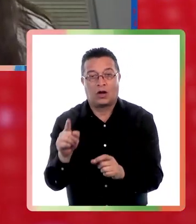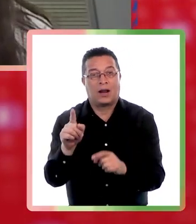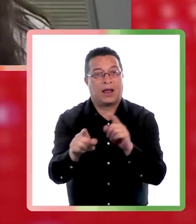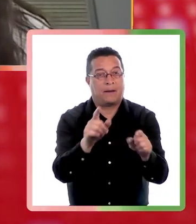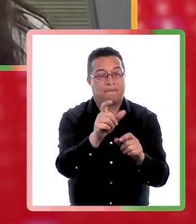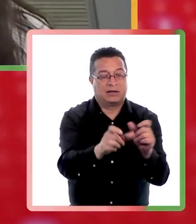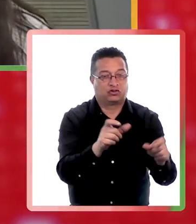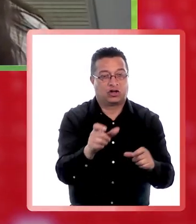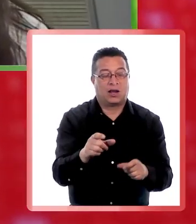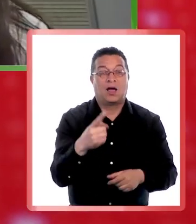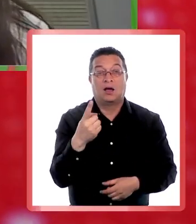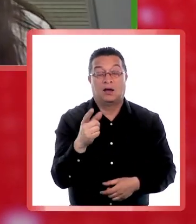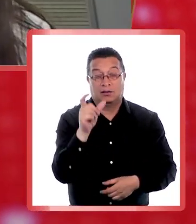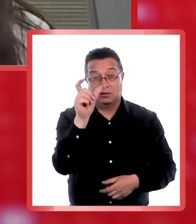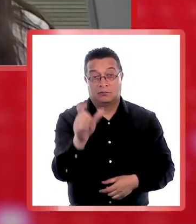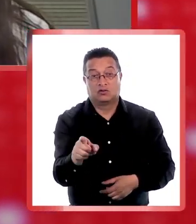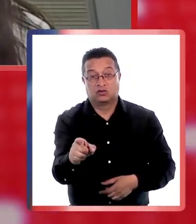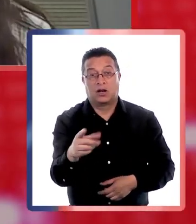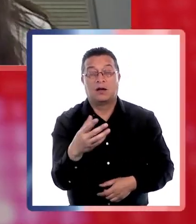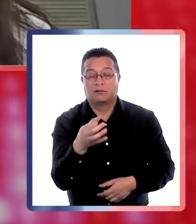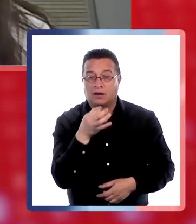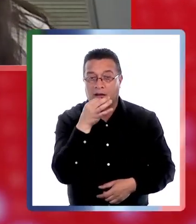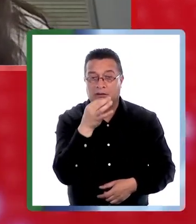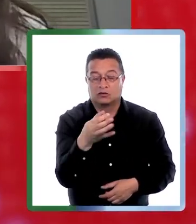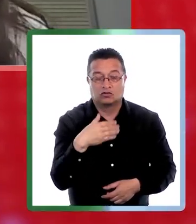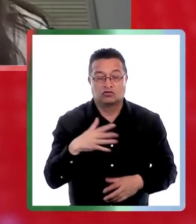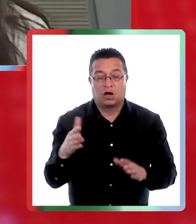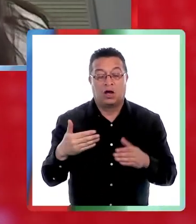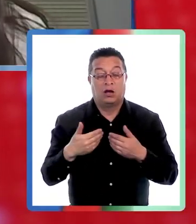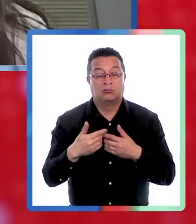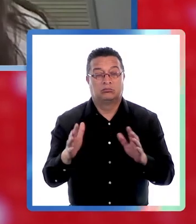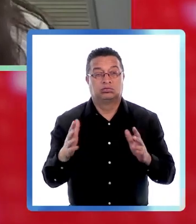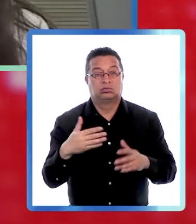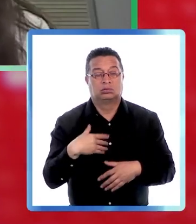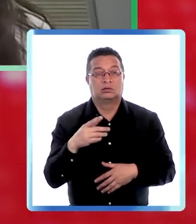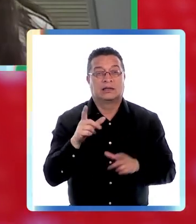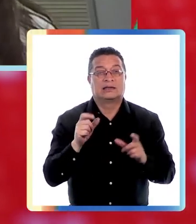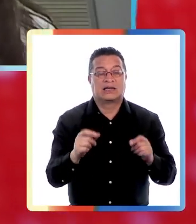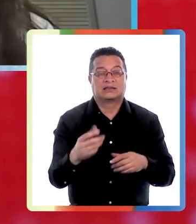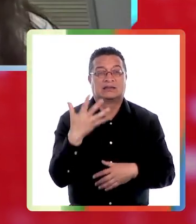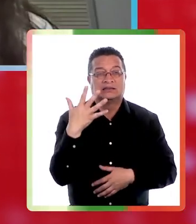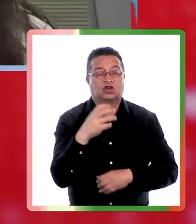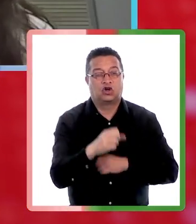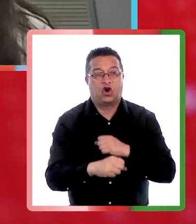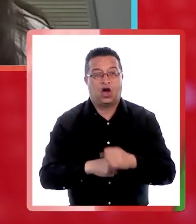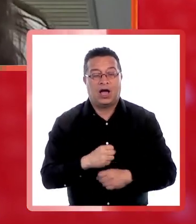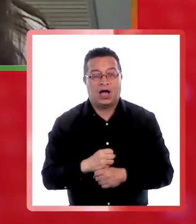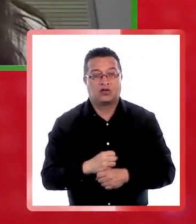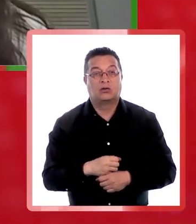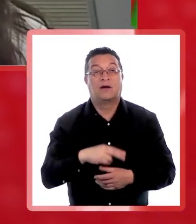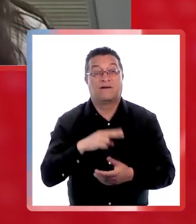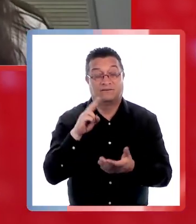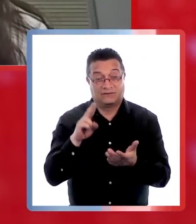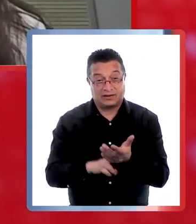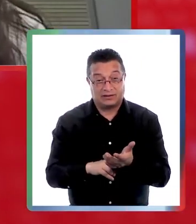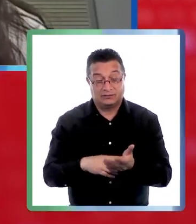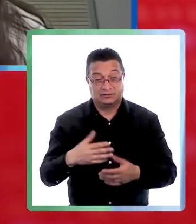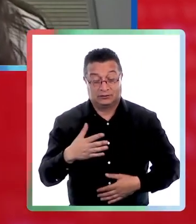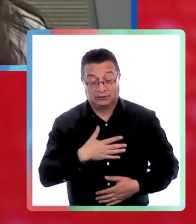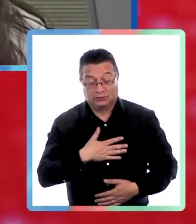una paciente, los pacientes dicen, estoy de alta del cáncer a los 5 años. La verdad es que uno